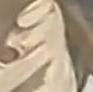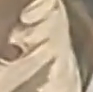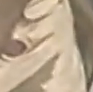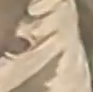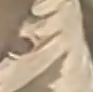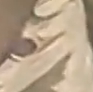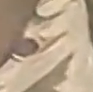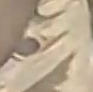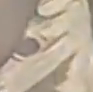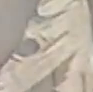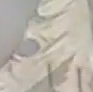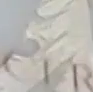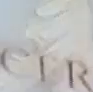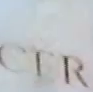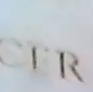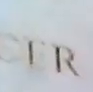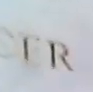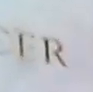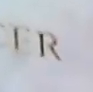su siembra.